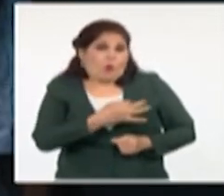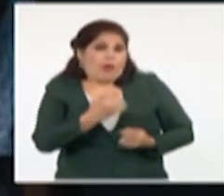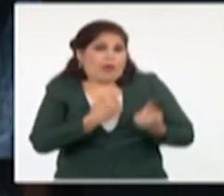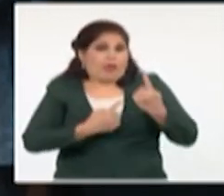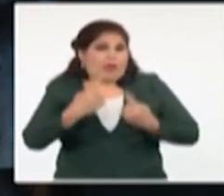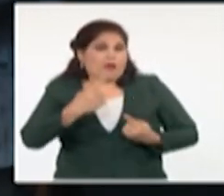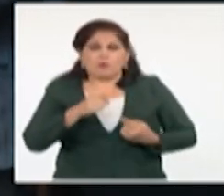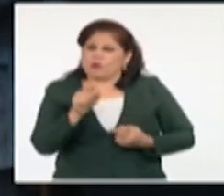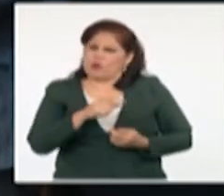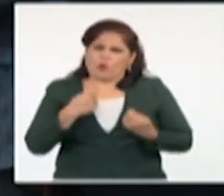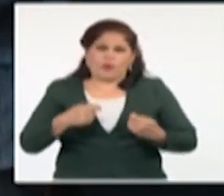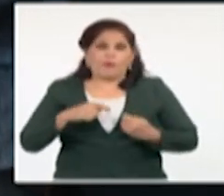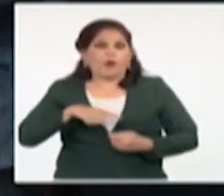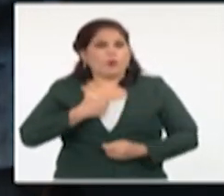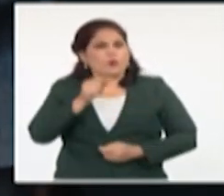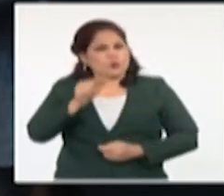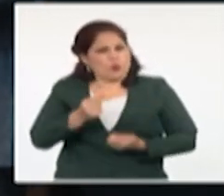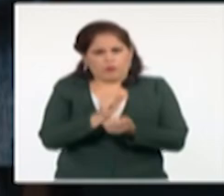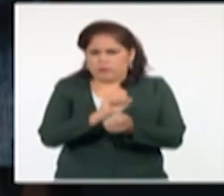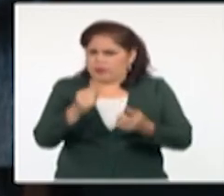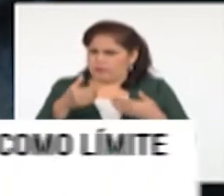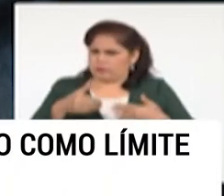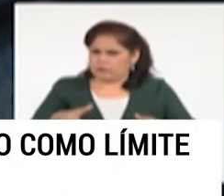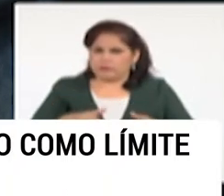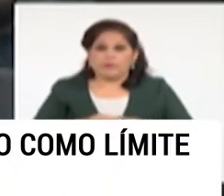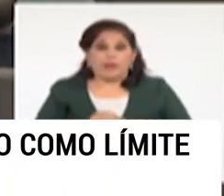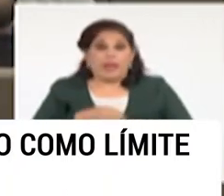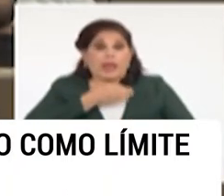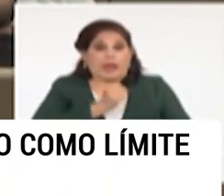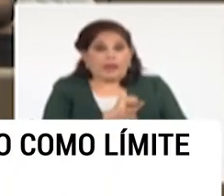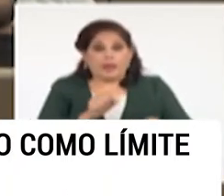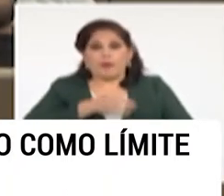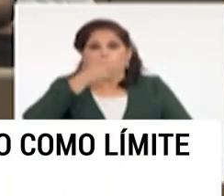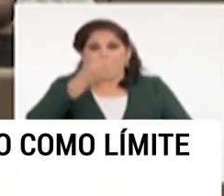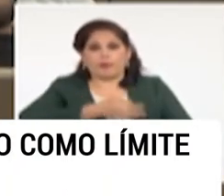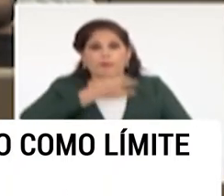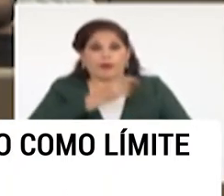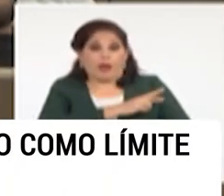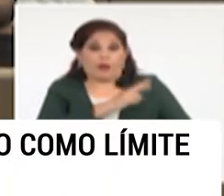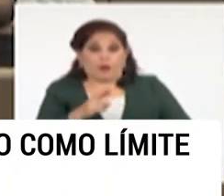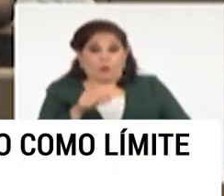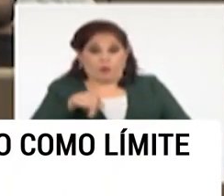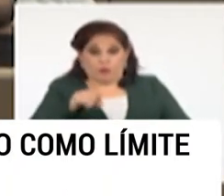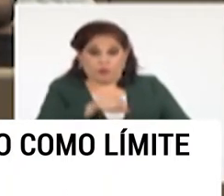acto de lesa cultura. La libertad de expresión en la revolución